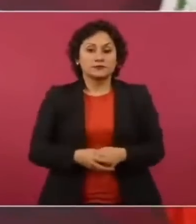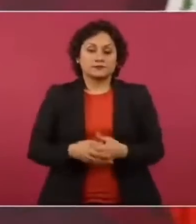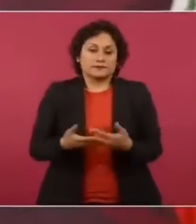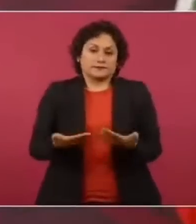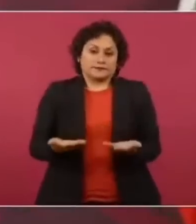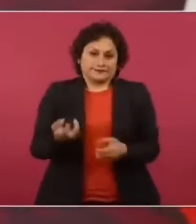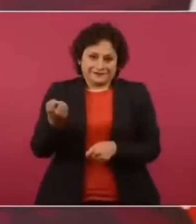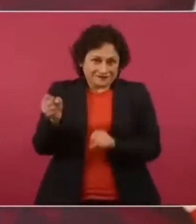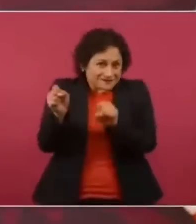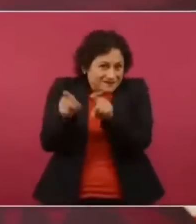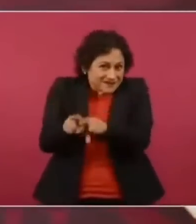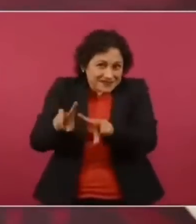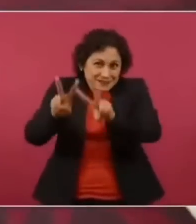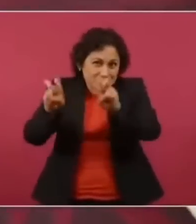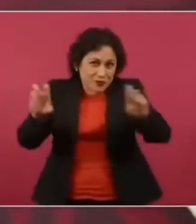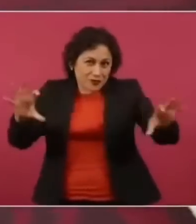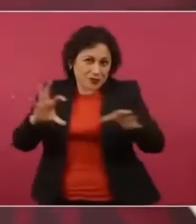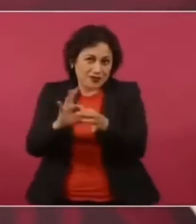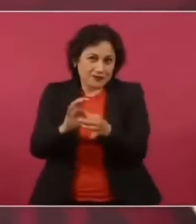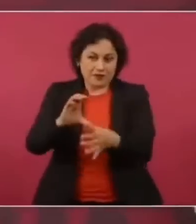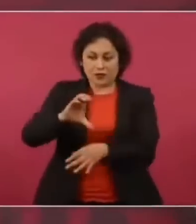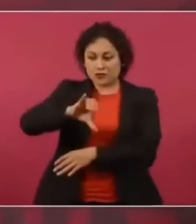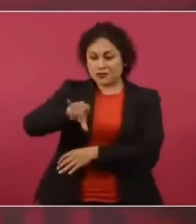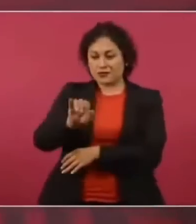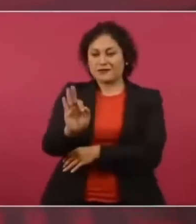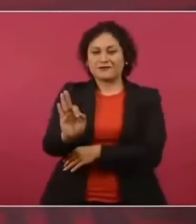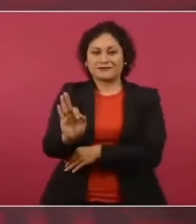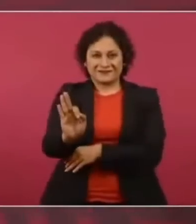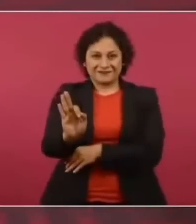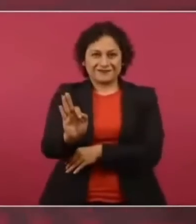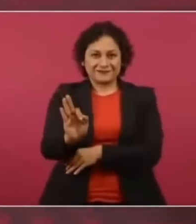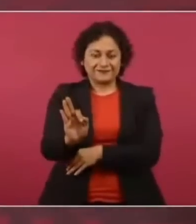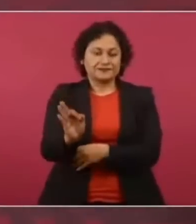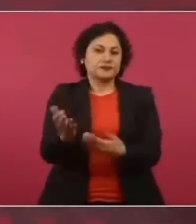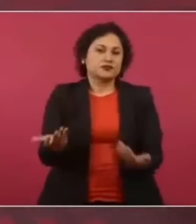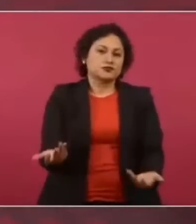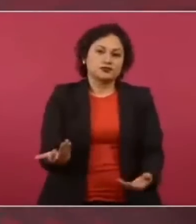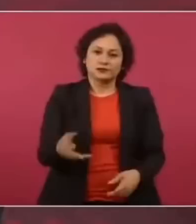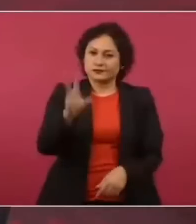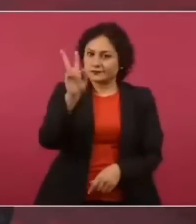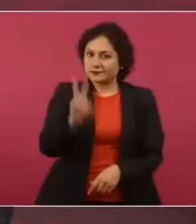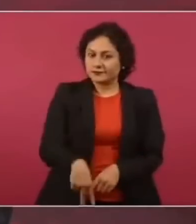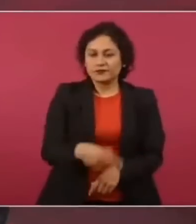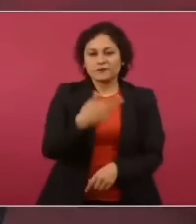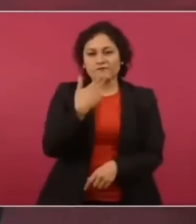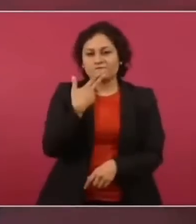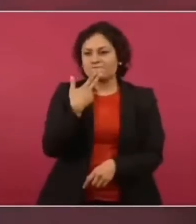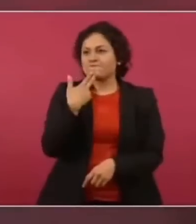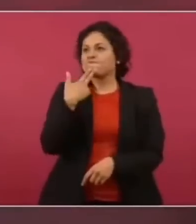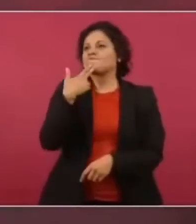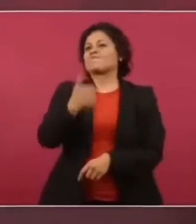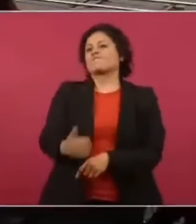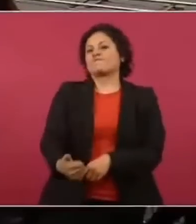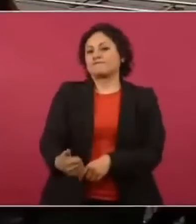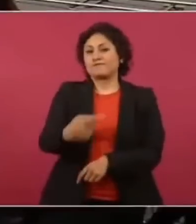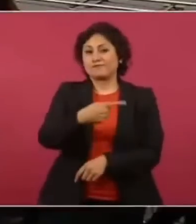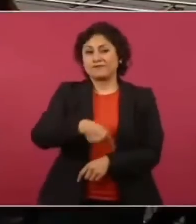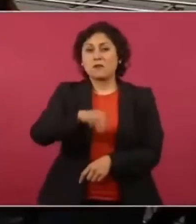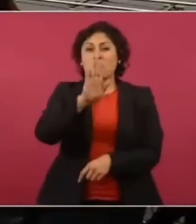de la Judicatura, que también no sirve para nada, es un